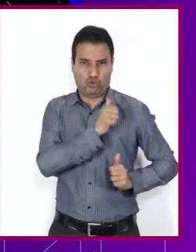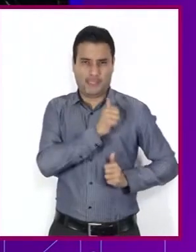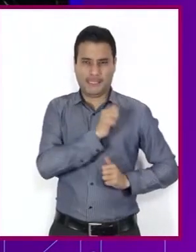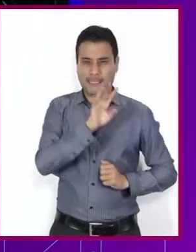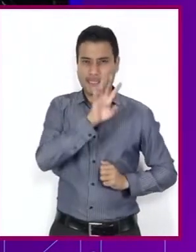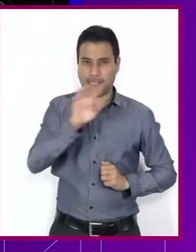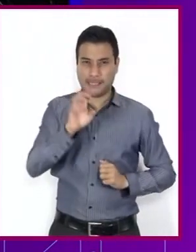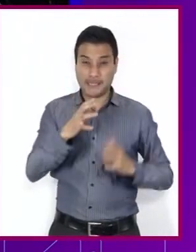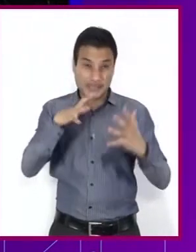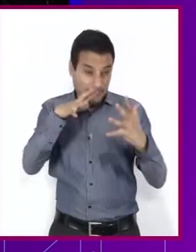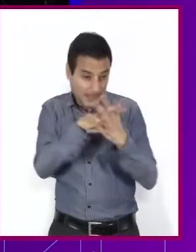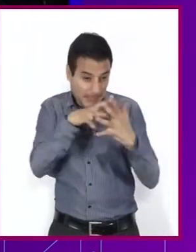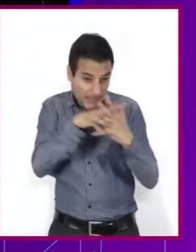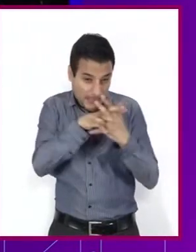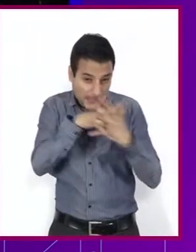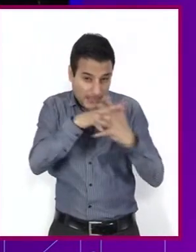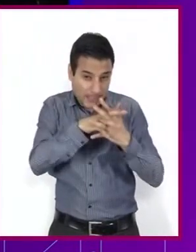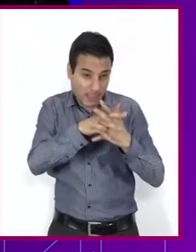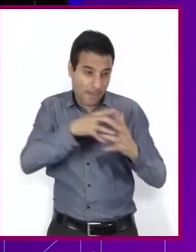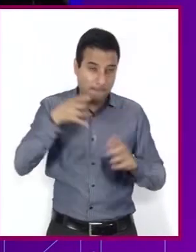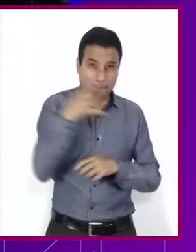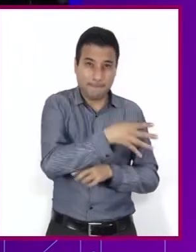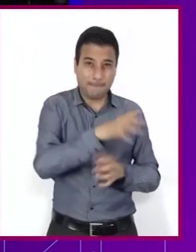fueron vencidos y destruidos.